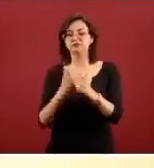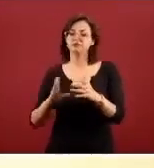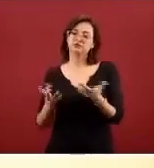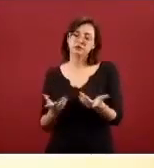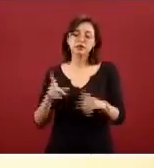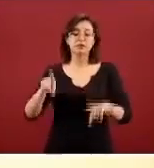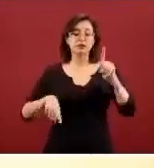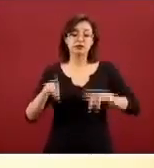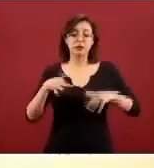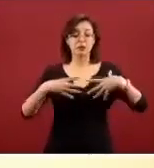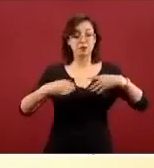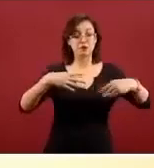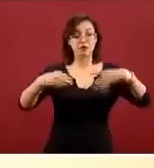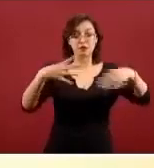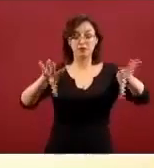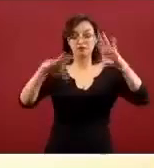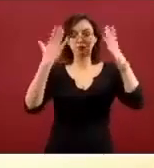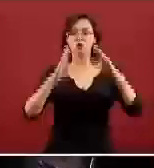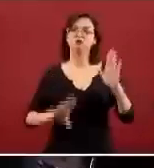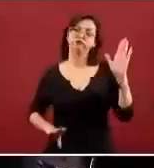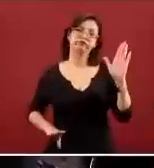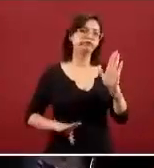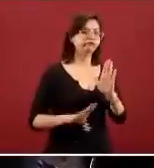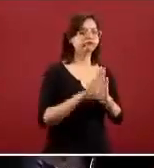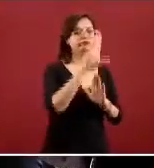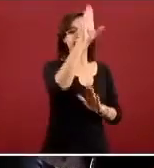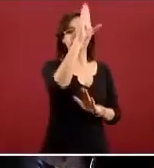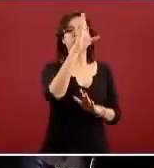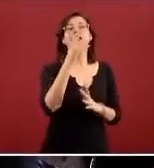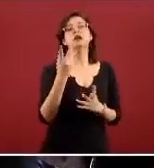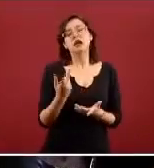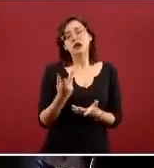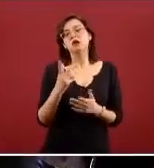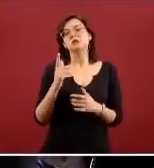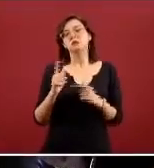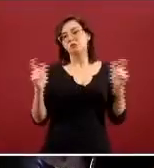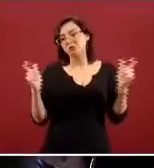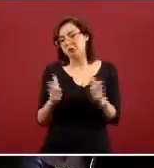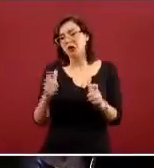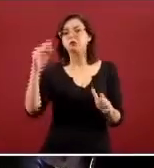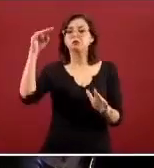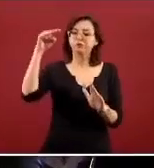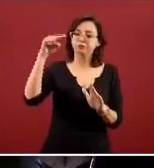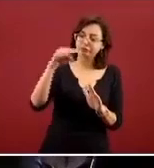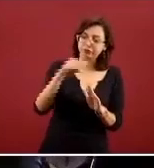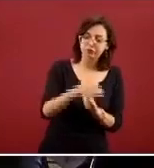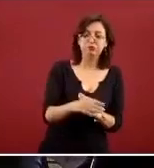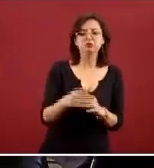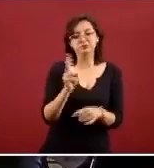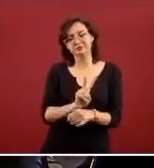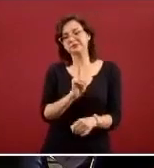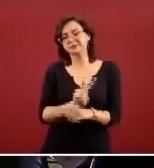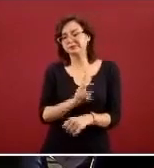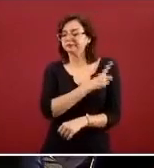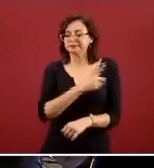de la velocidad y por lo tanto también un incremento, y es un indicador al que le estamos dando seguimiento. En la siguiente vemos precisamente